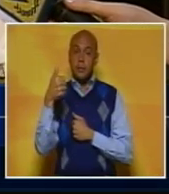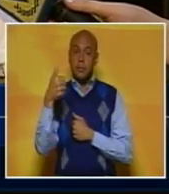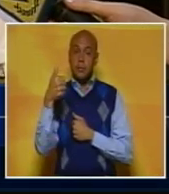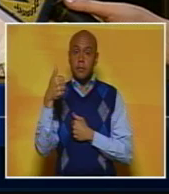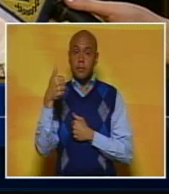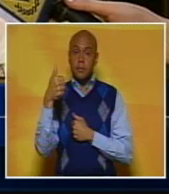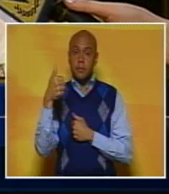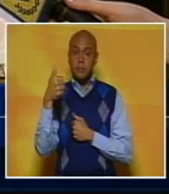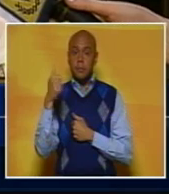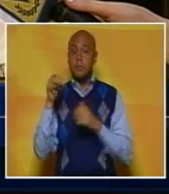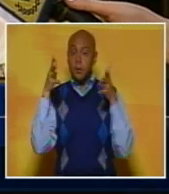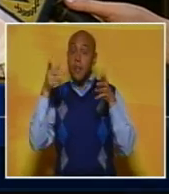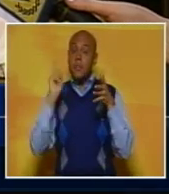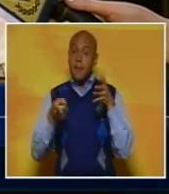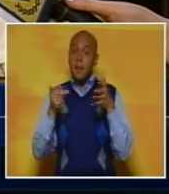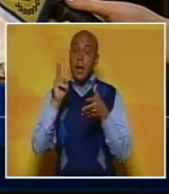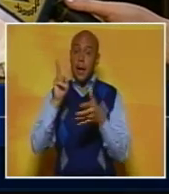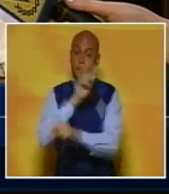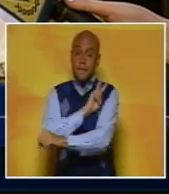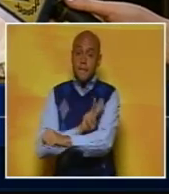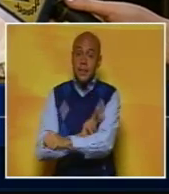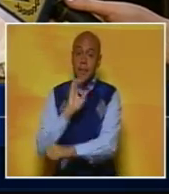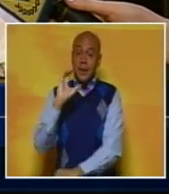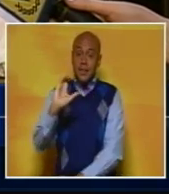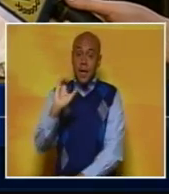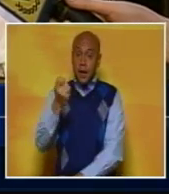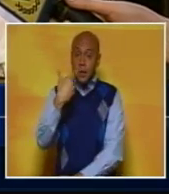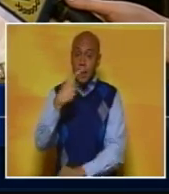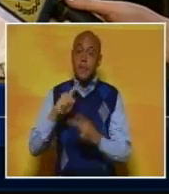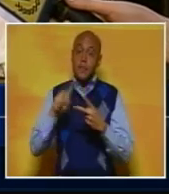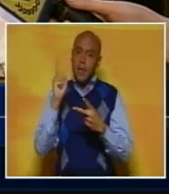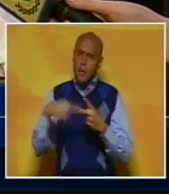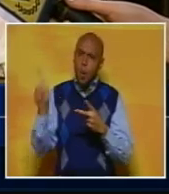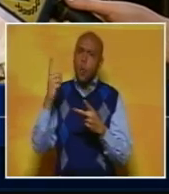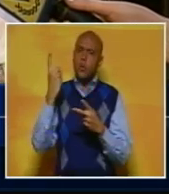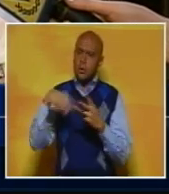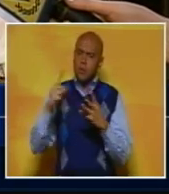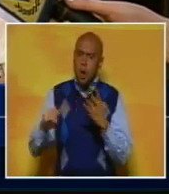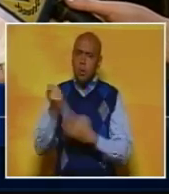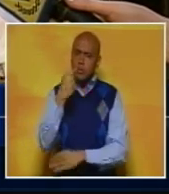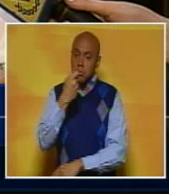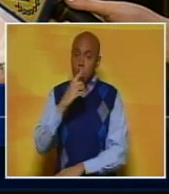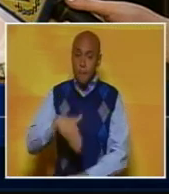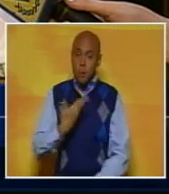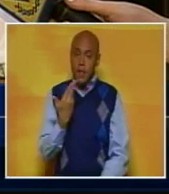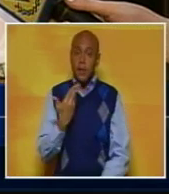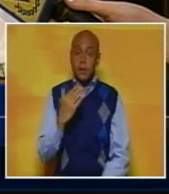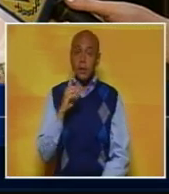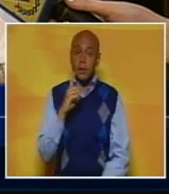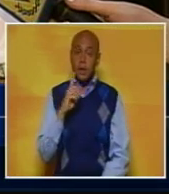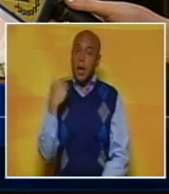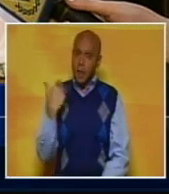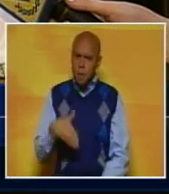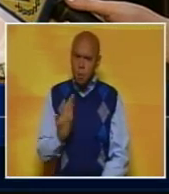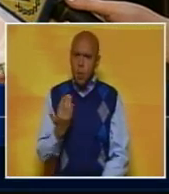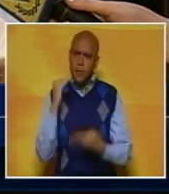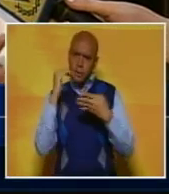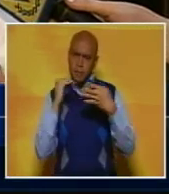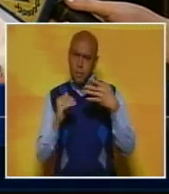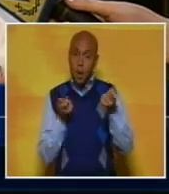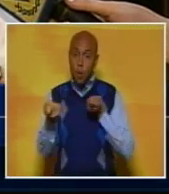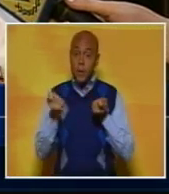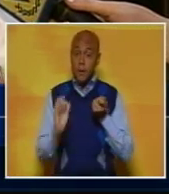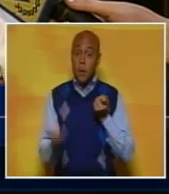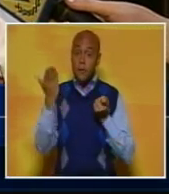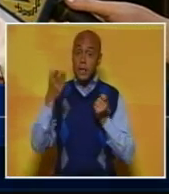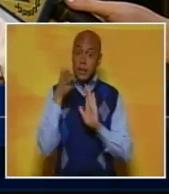bueno, recomienda tomar vitamina C, también magnesio, o sea, hay muchas medidas que se pueden hacer, pero desde